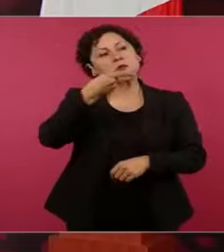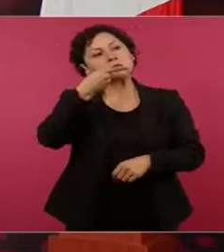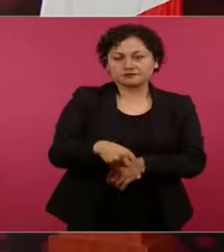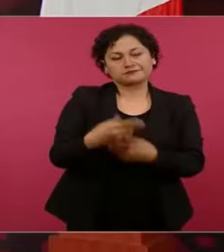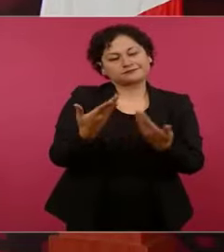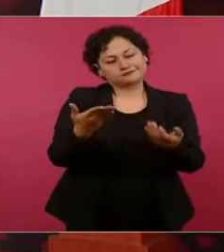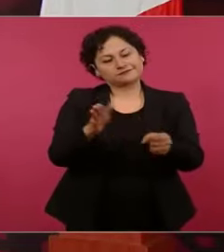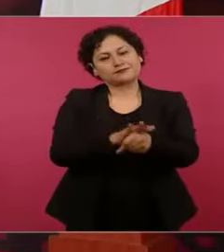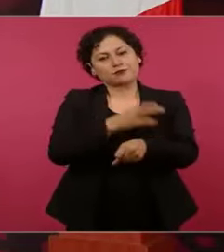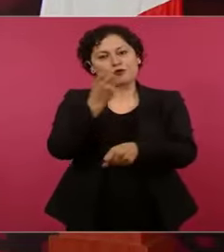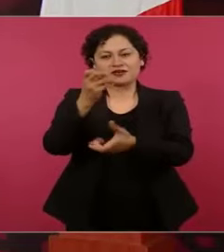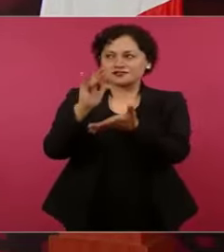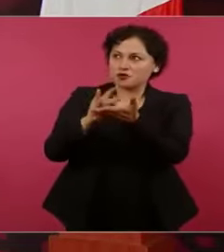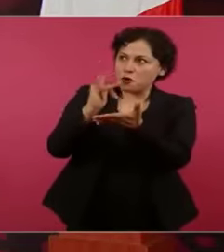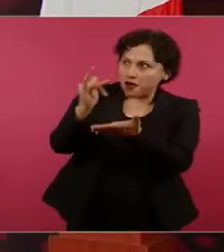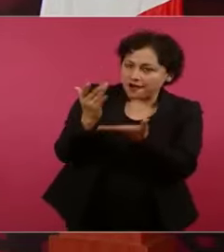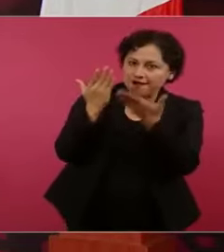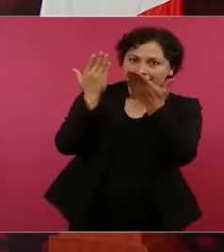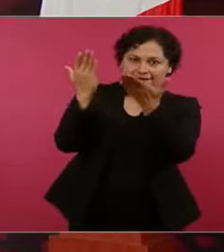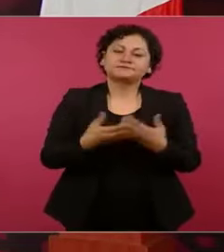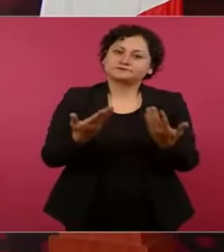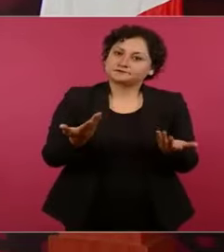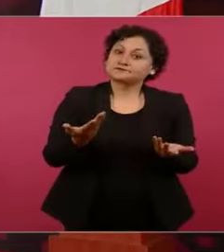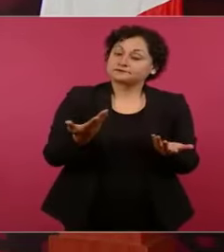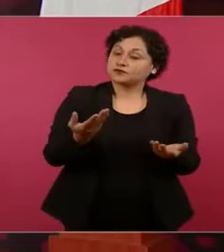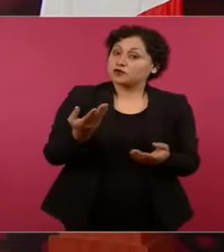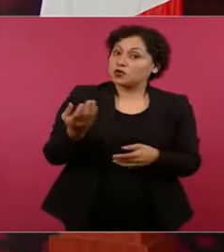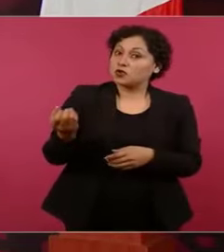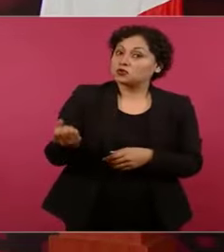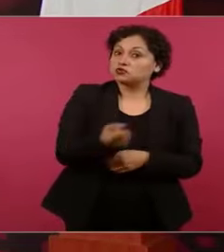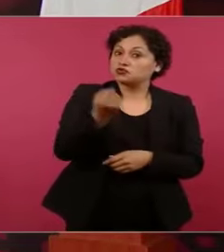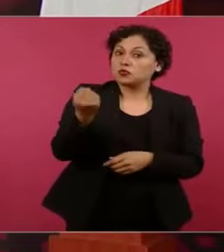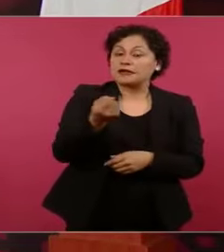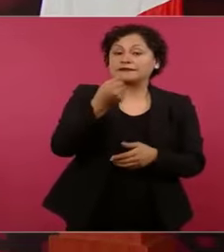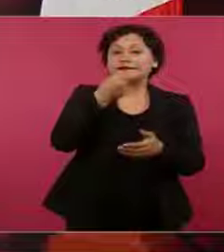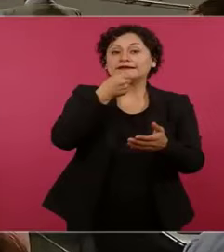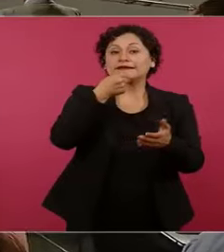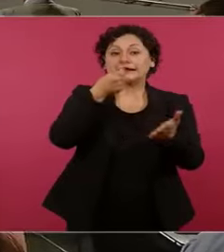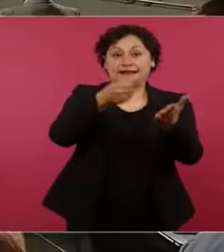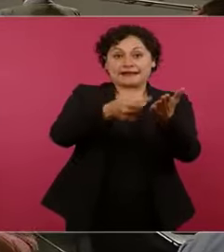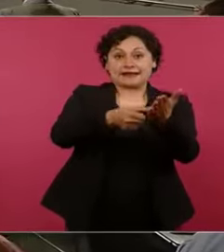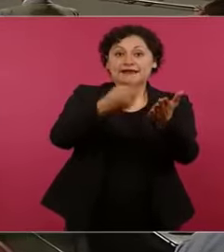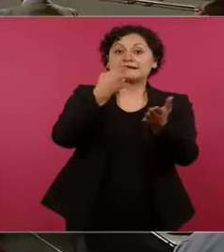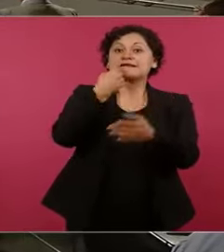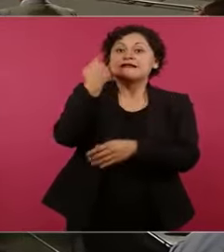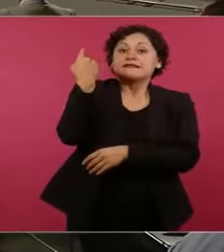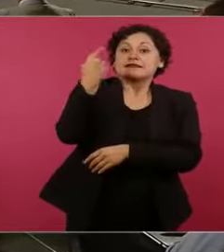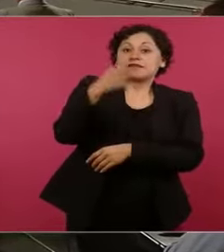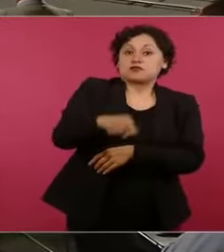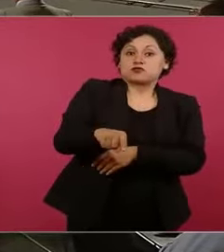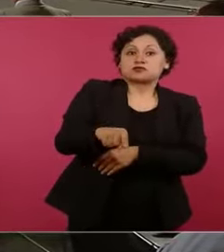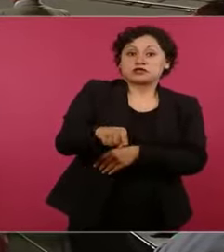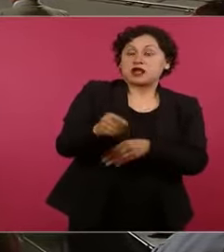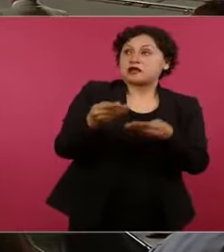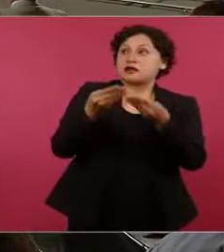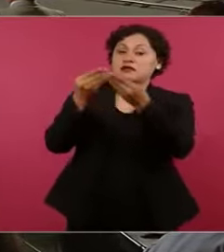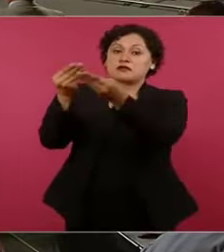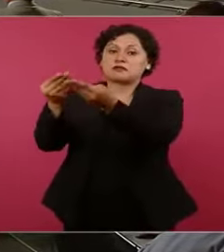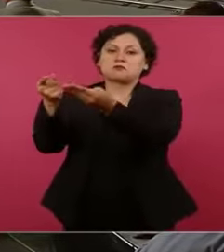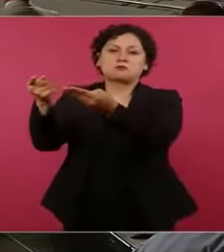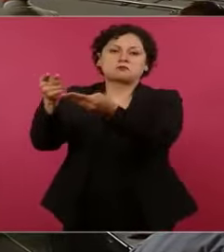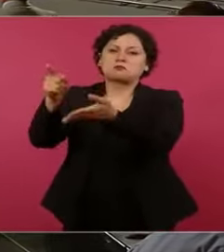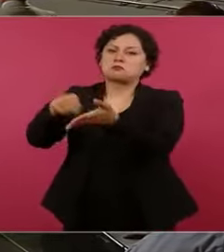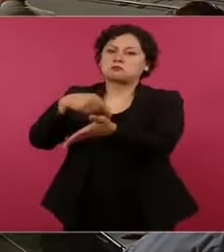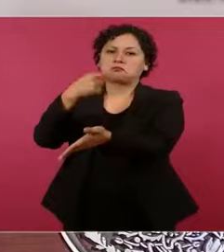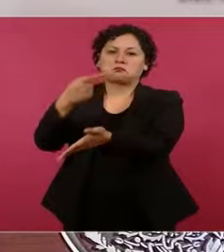mucho. Afortunadamente pues no prosperó esa denuncia impulsada por